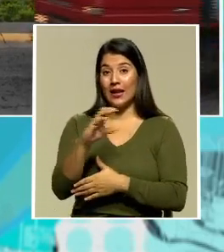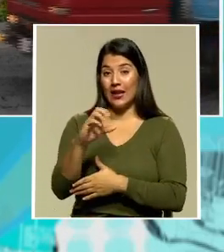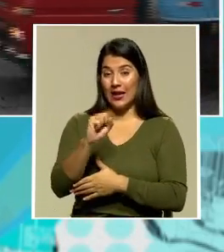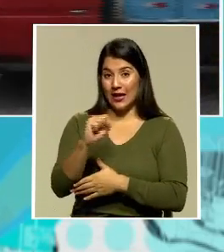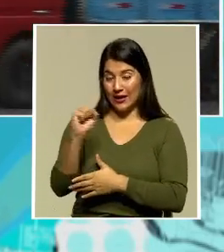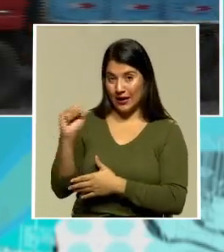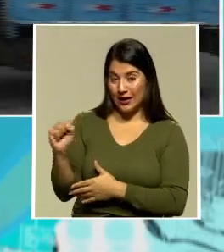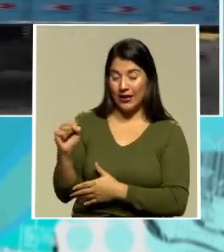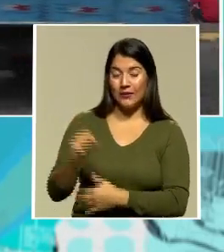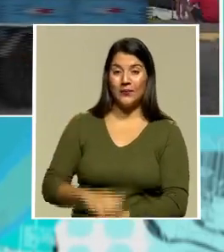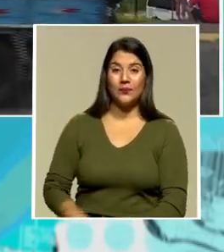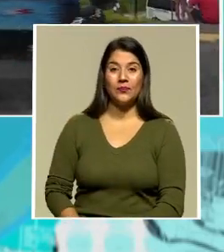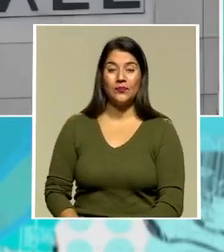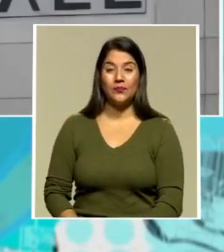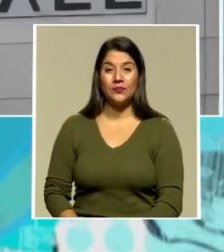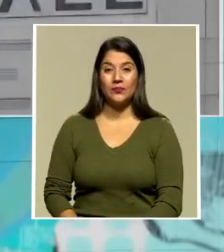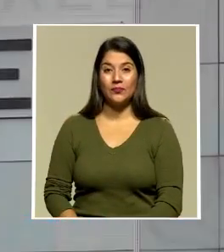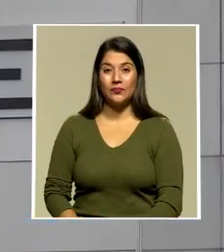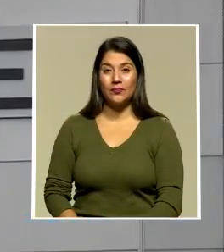tal,